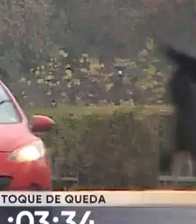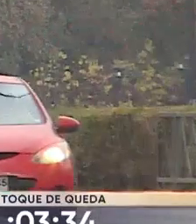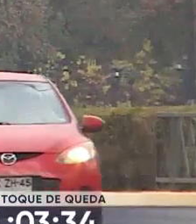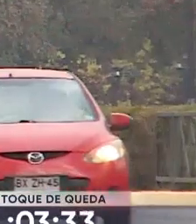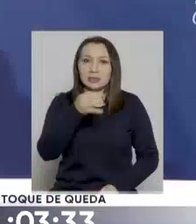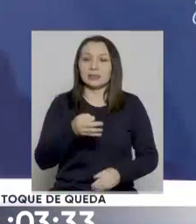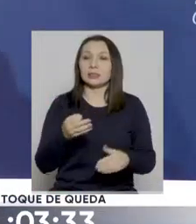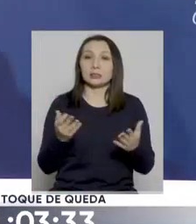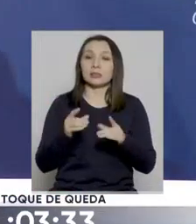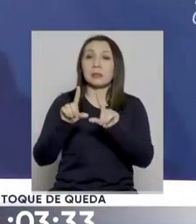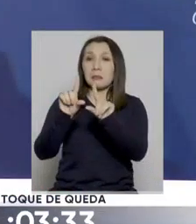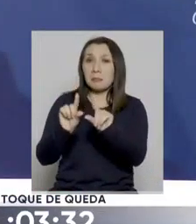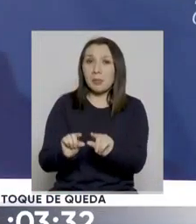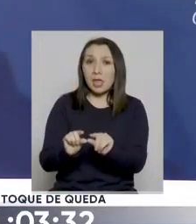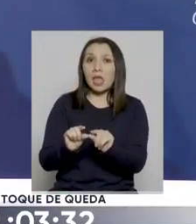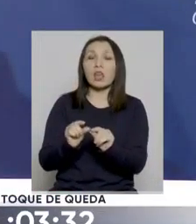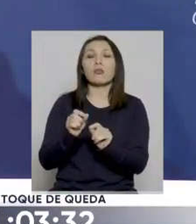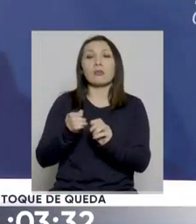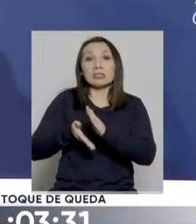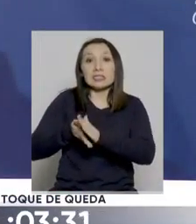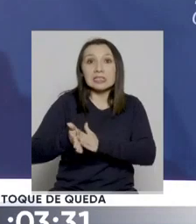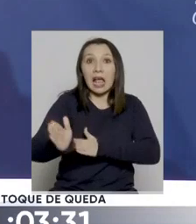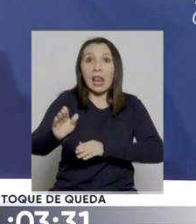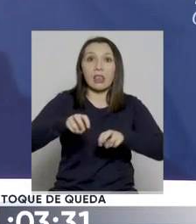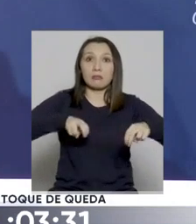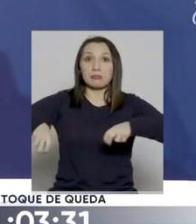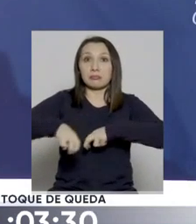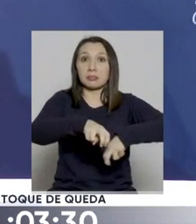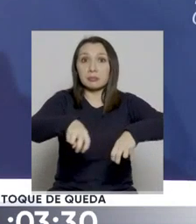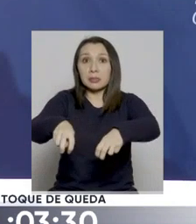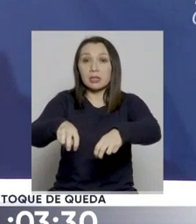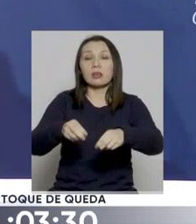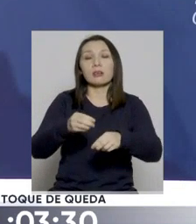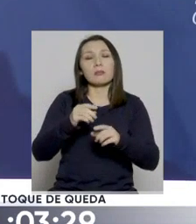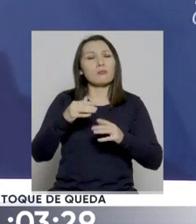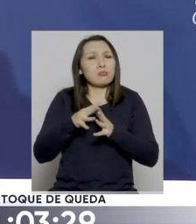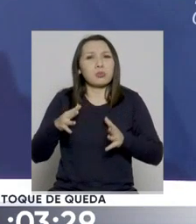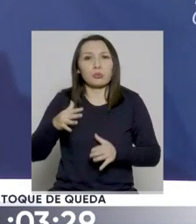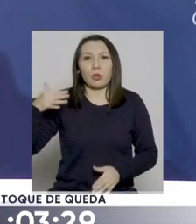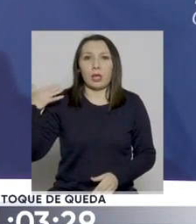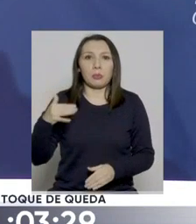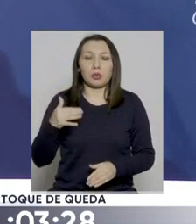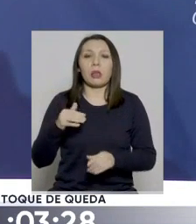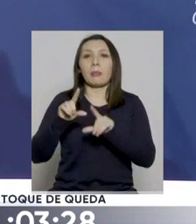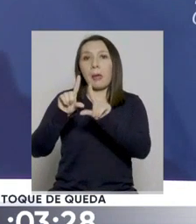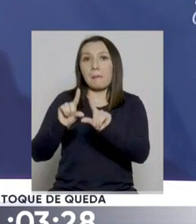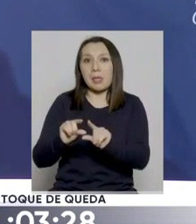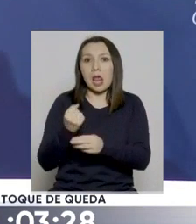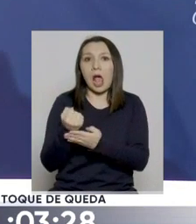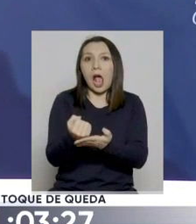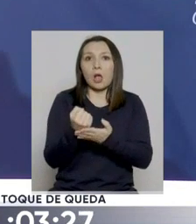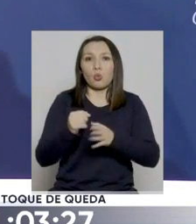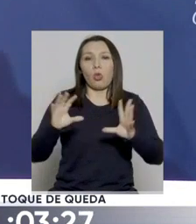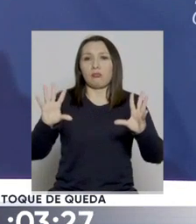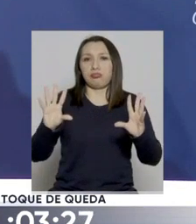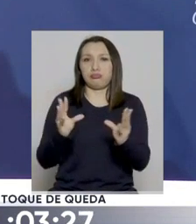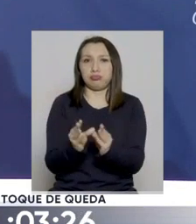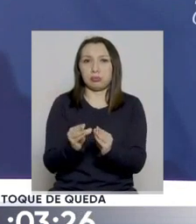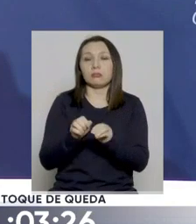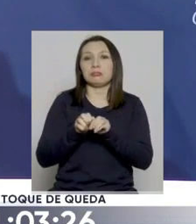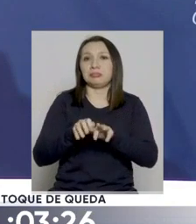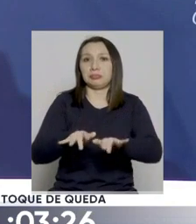50%. Disminuir la movilidad es fundamental para disminuir la